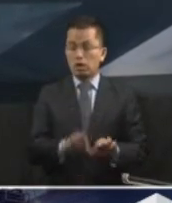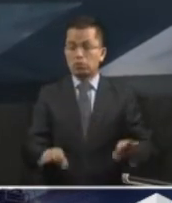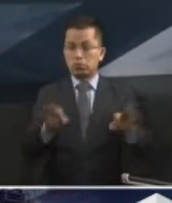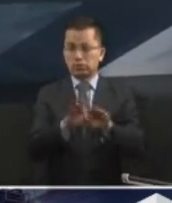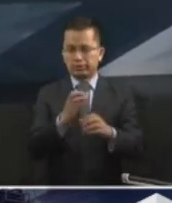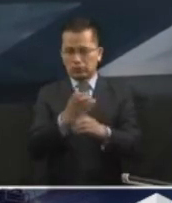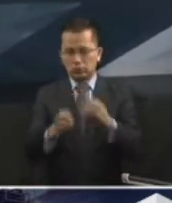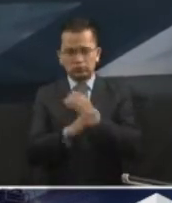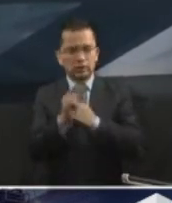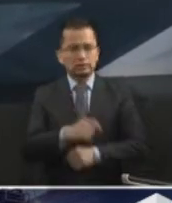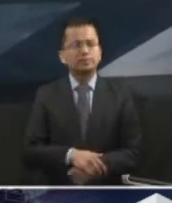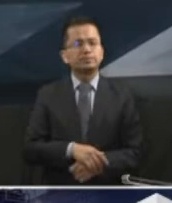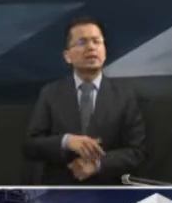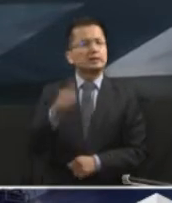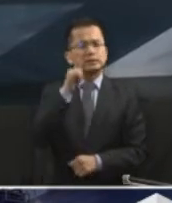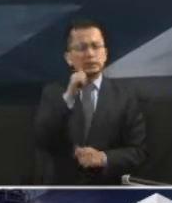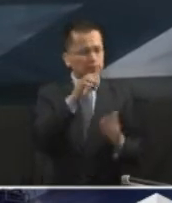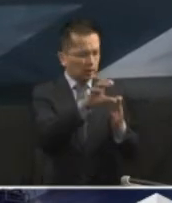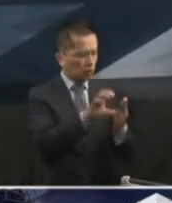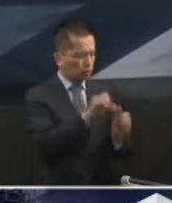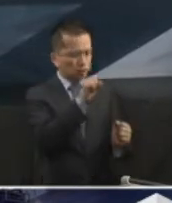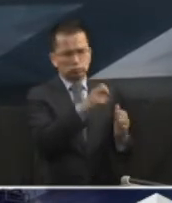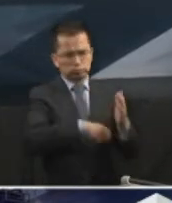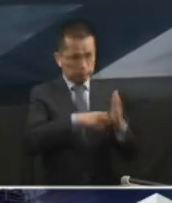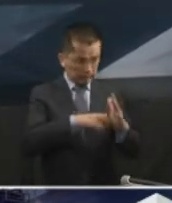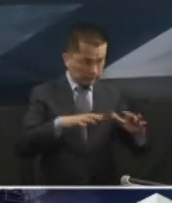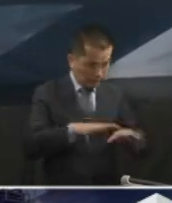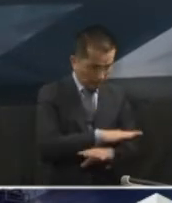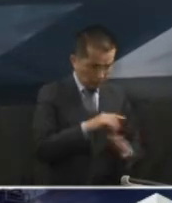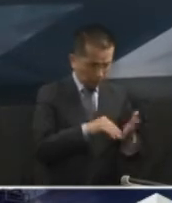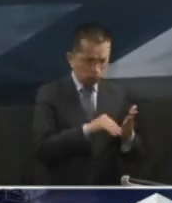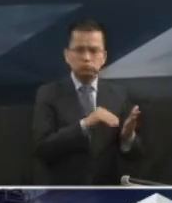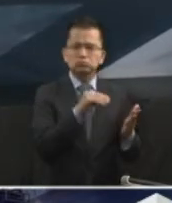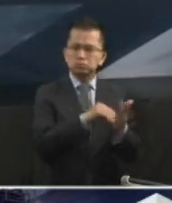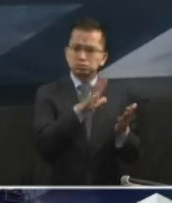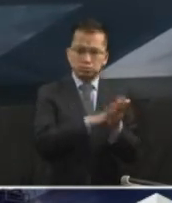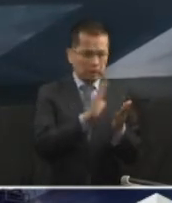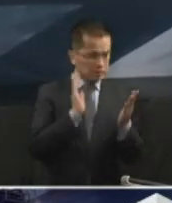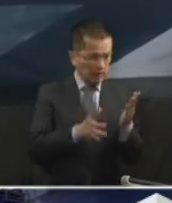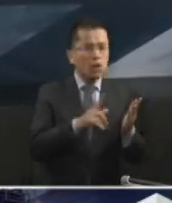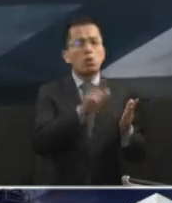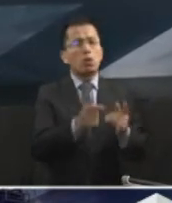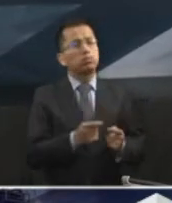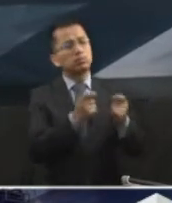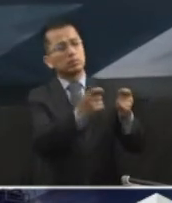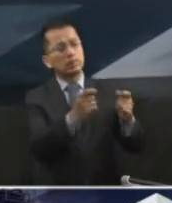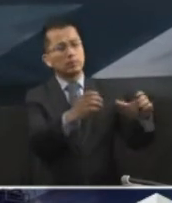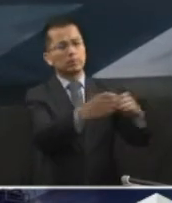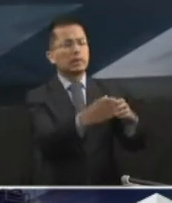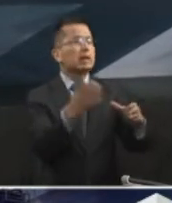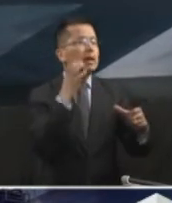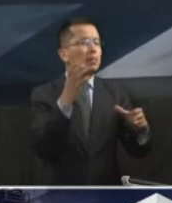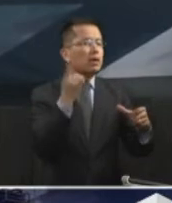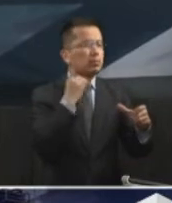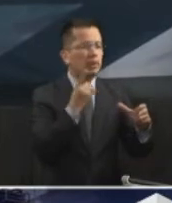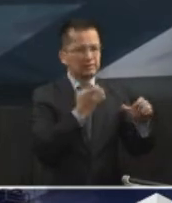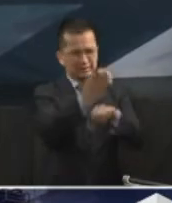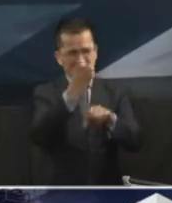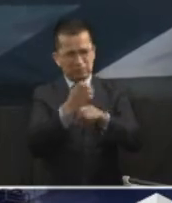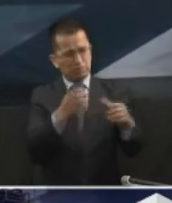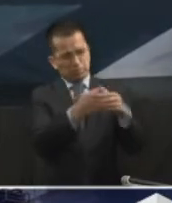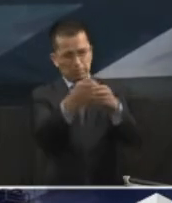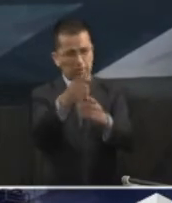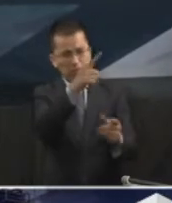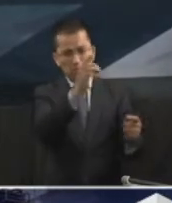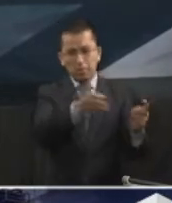Constitución, lo ratifican la mayoría de los congresos del país, lo que sigue es lo que se denomina declaratoria de reforma constitucional.